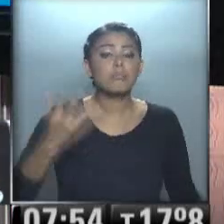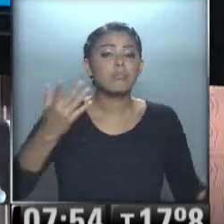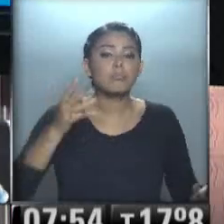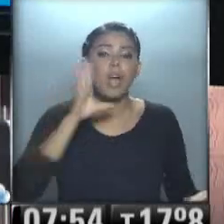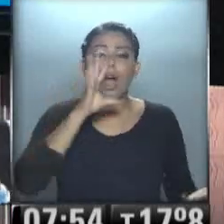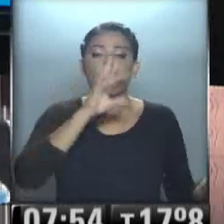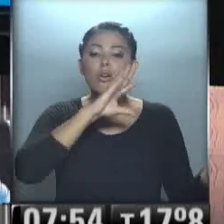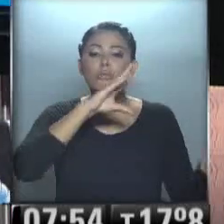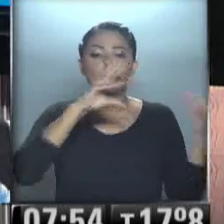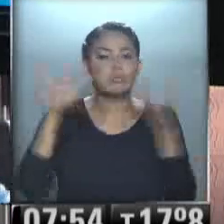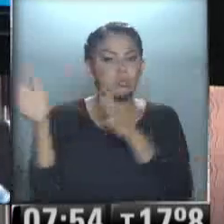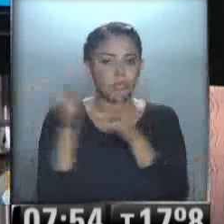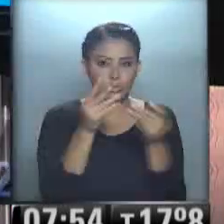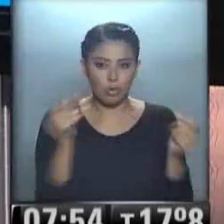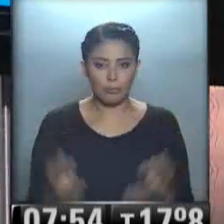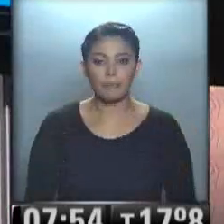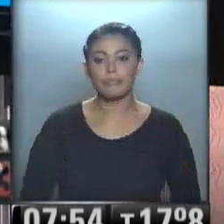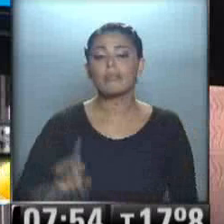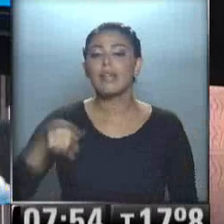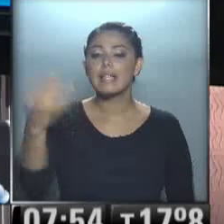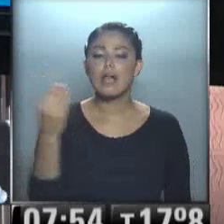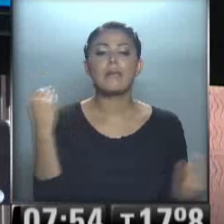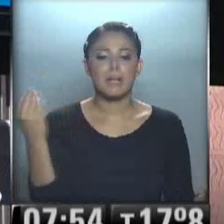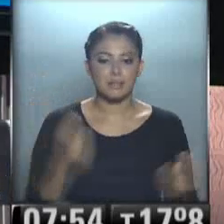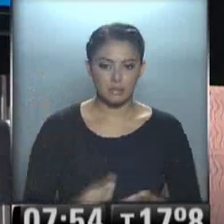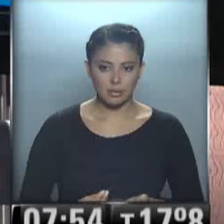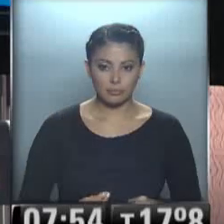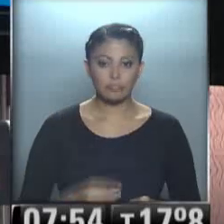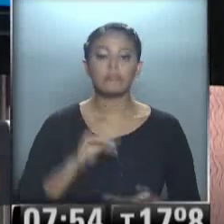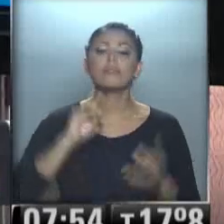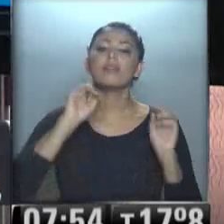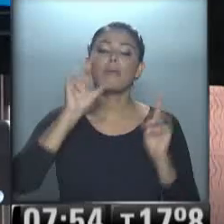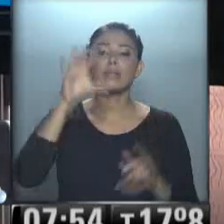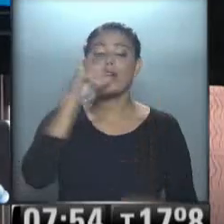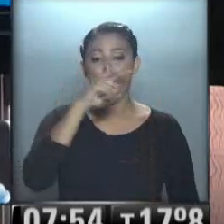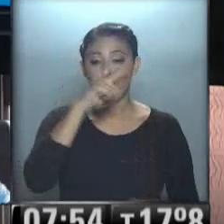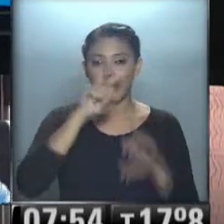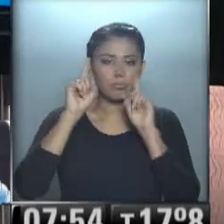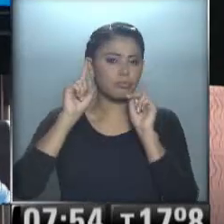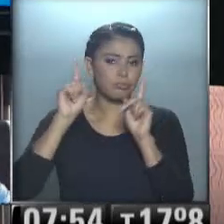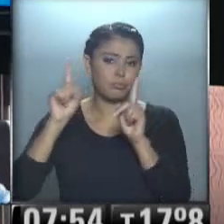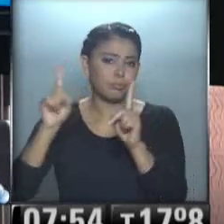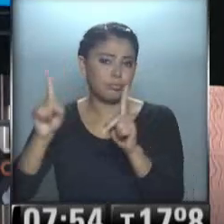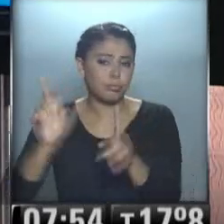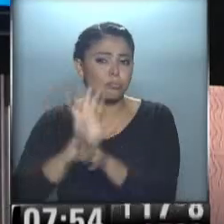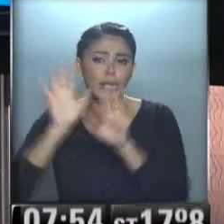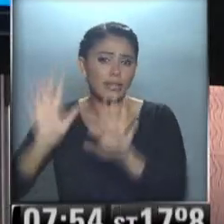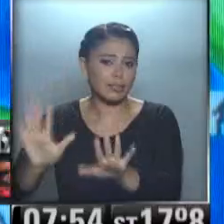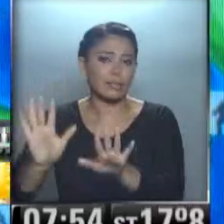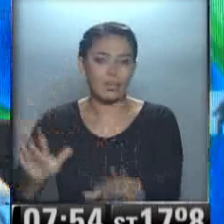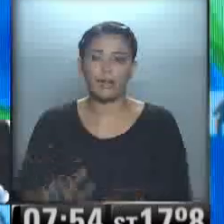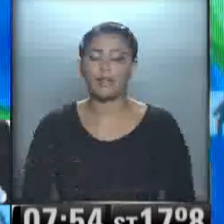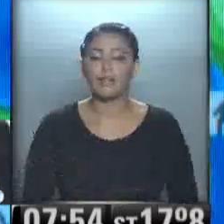una brisa. Sábado, a ver qué pasa con la lluvia. Siguen corrientes como estacionado, allí el sistema